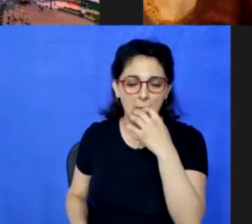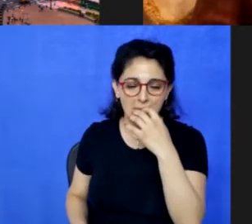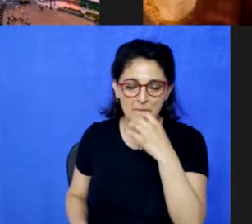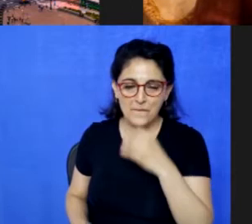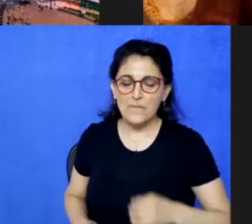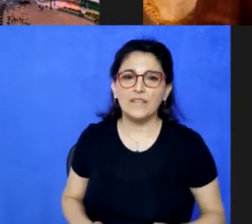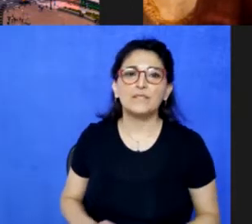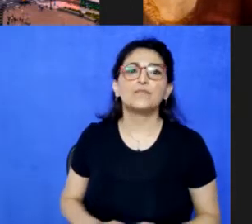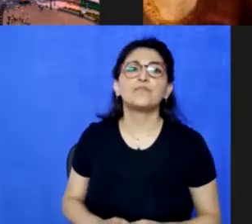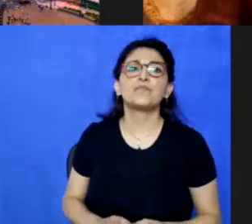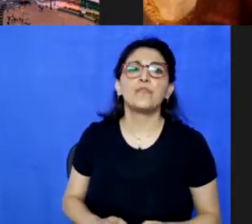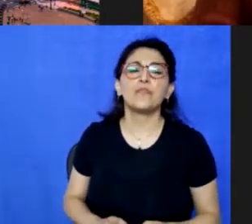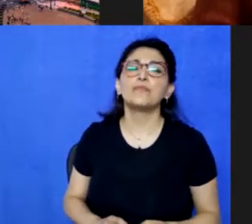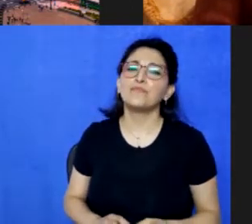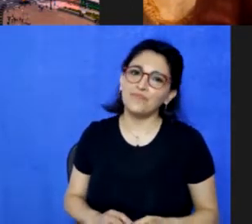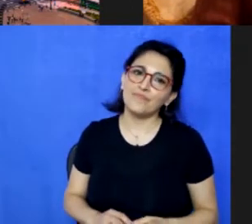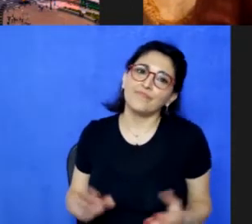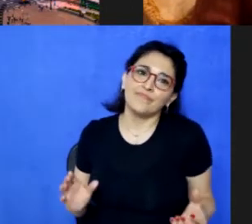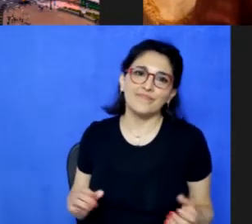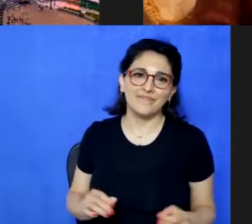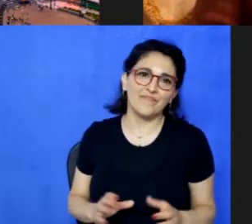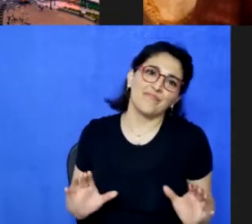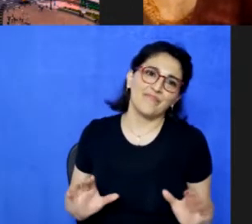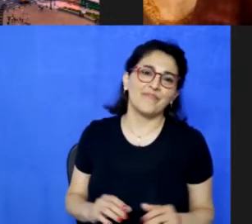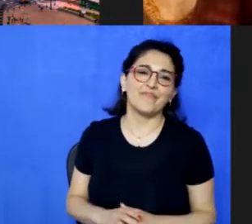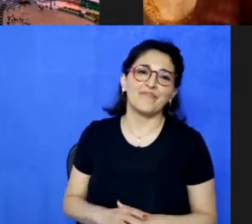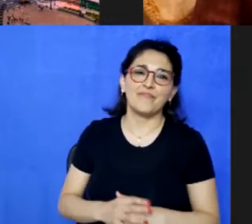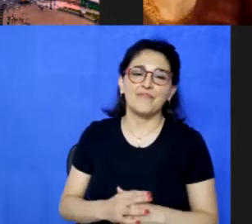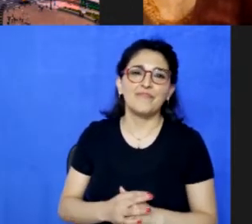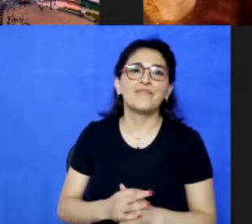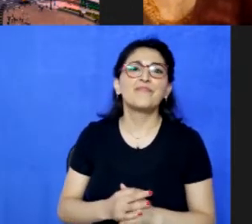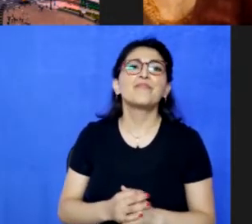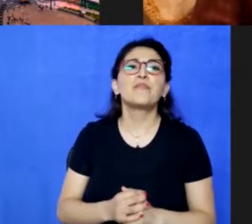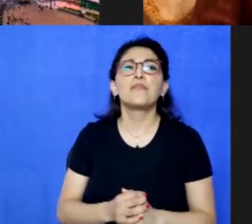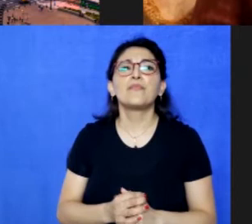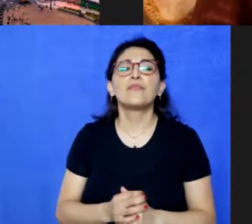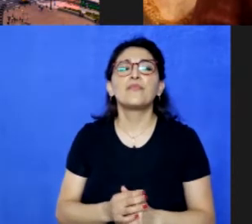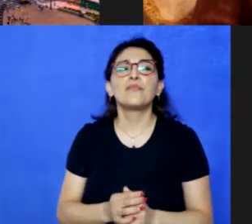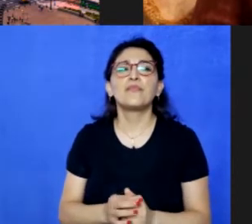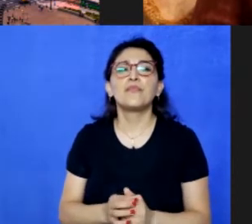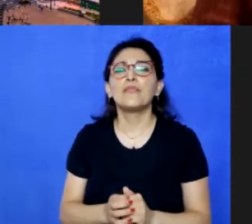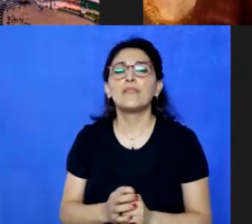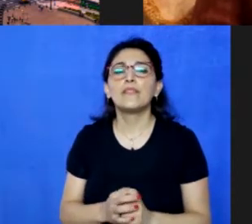alguna reunión que tuvimos. Pero bueno, yo creo que deberías esmerarte y tratar de dar un salto y hacer un poco cosas más